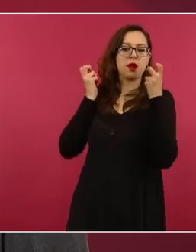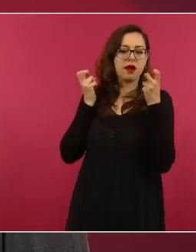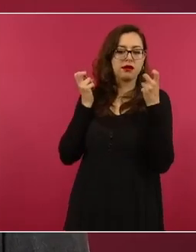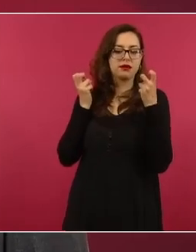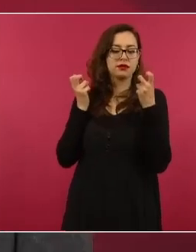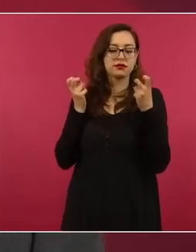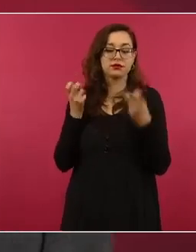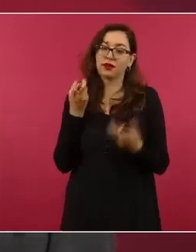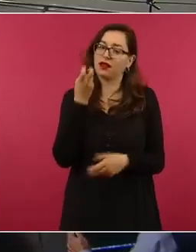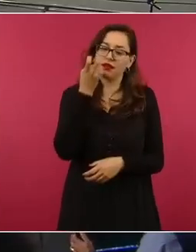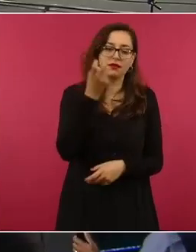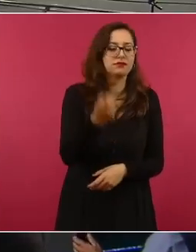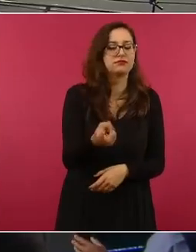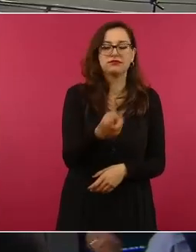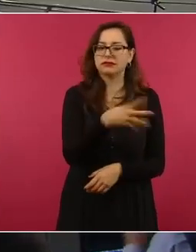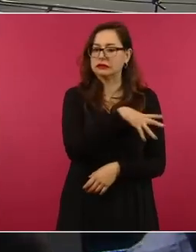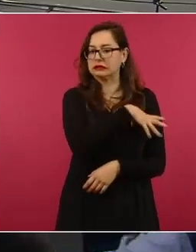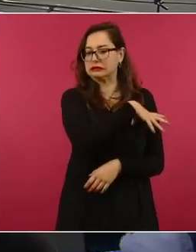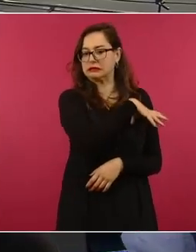O